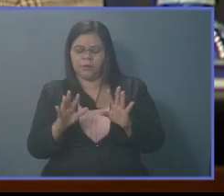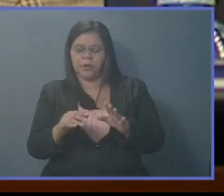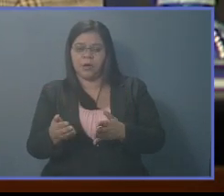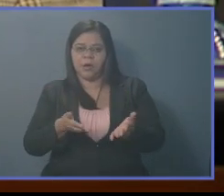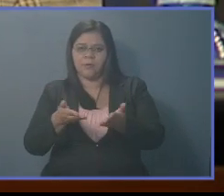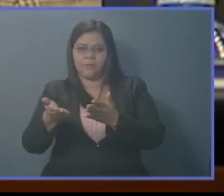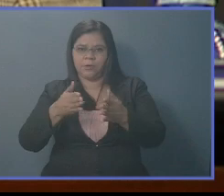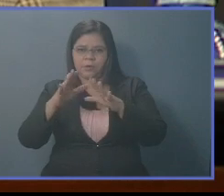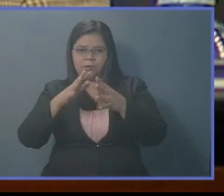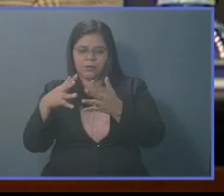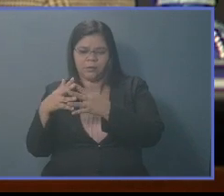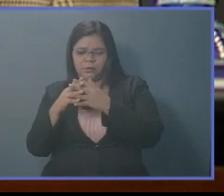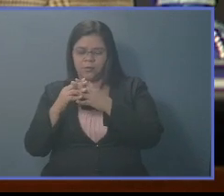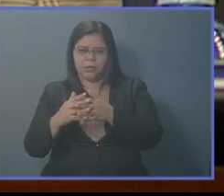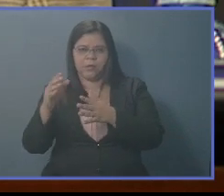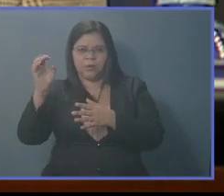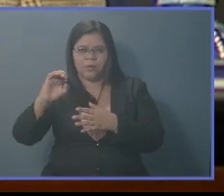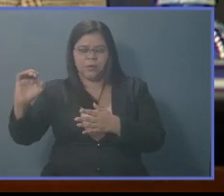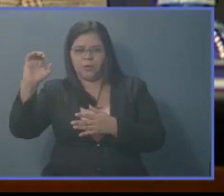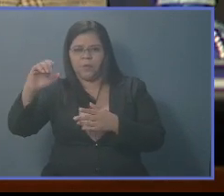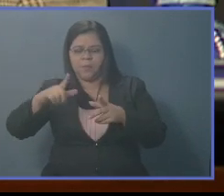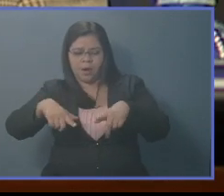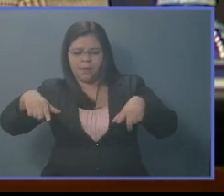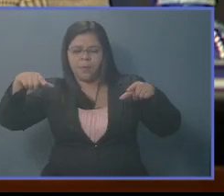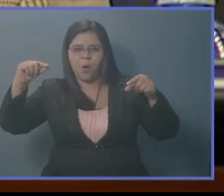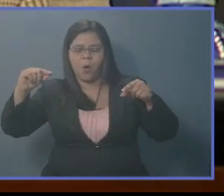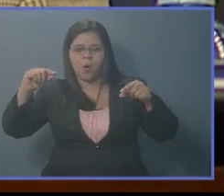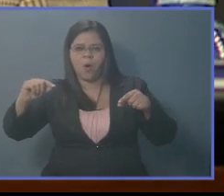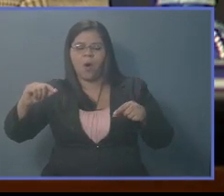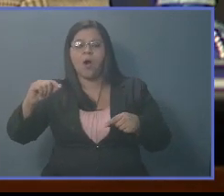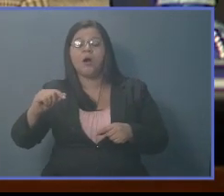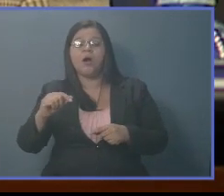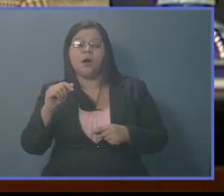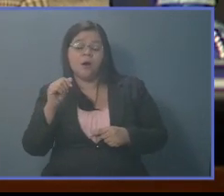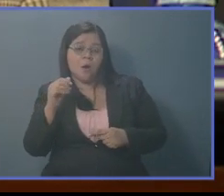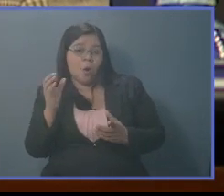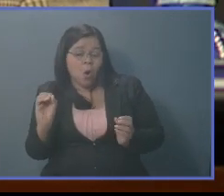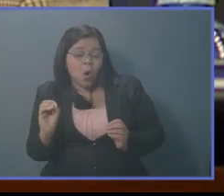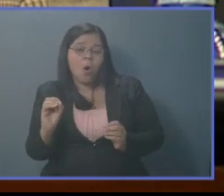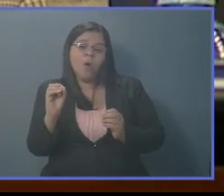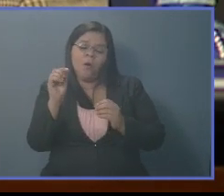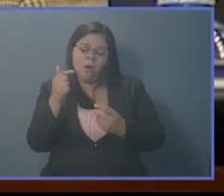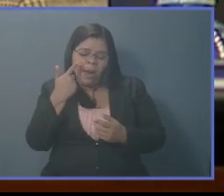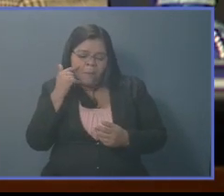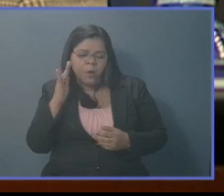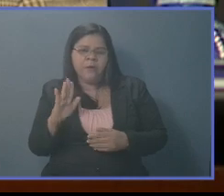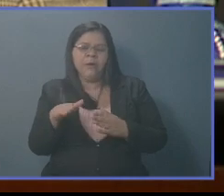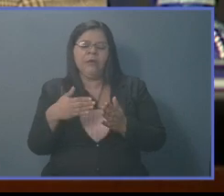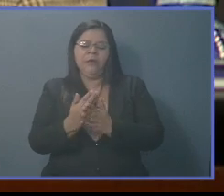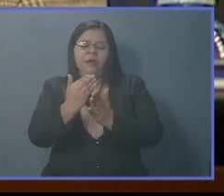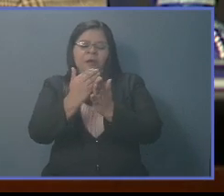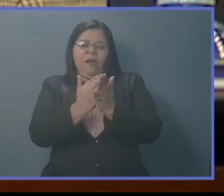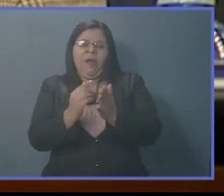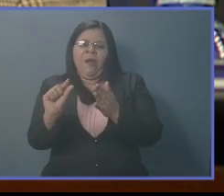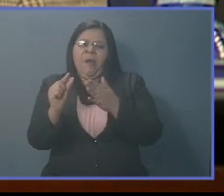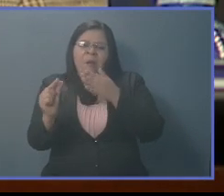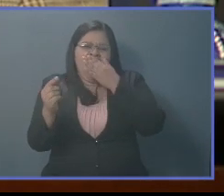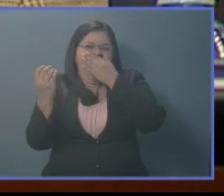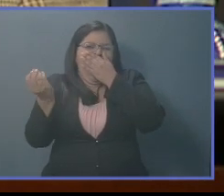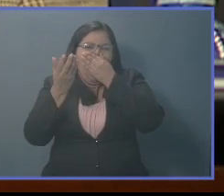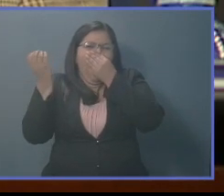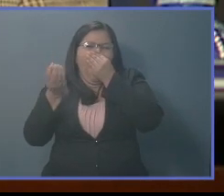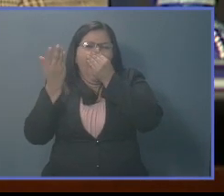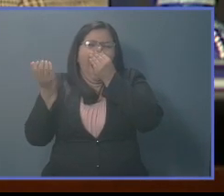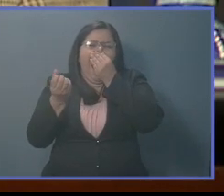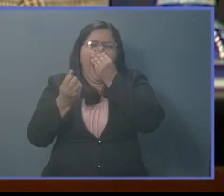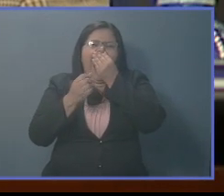venta en los Estados Unidos de América, Europa, Japón, Corea del Sur, o se encuentre la respectiva prueba en la lista de autorización de uso de emergencia conocido